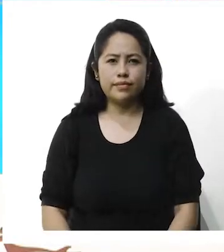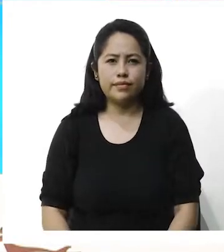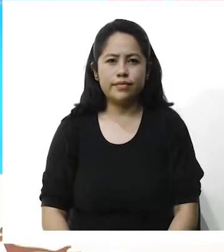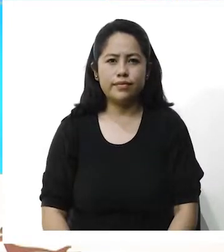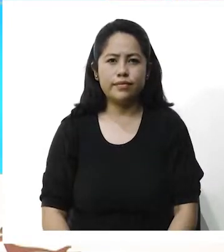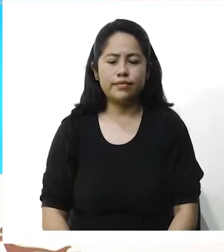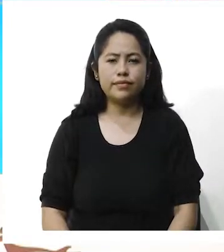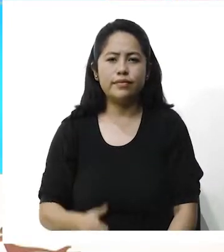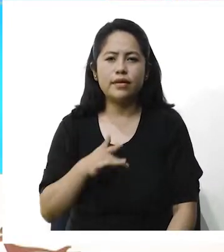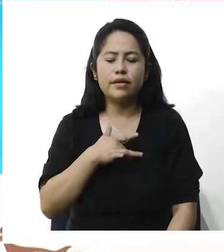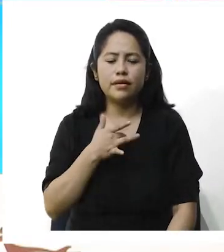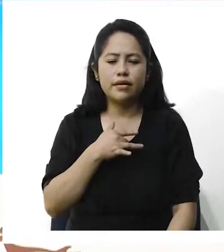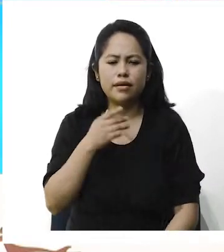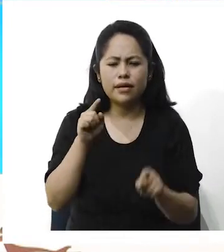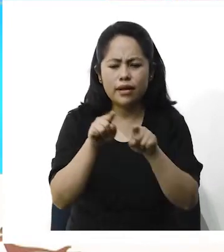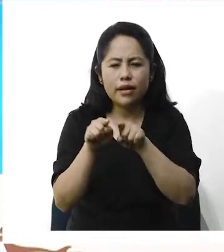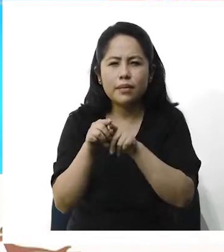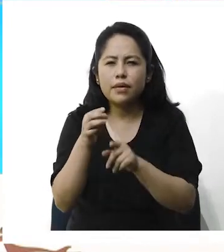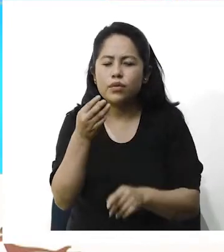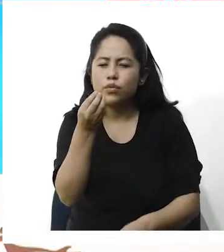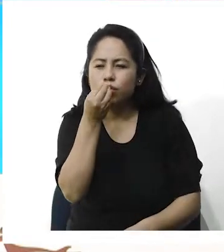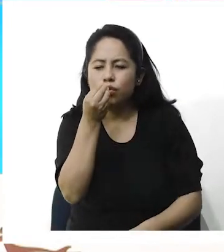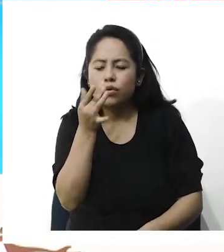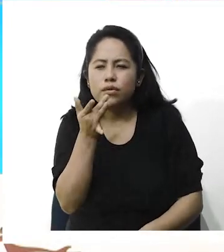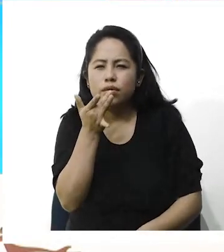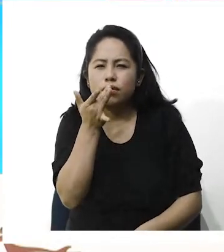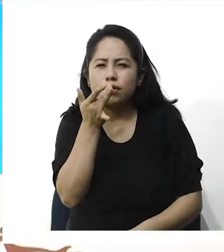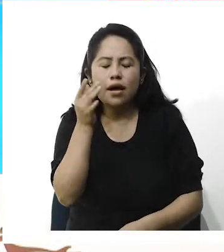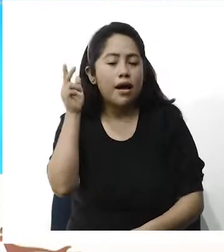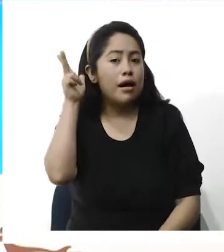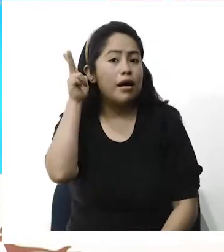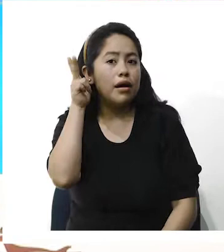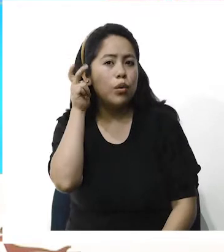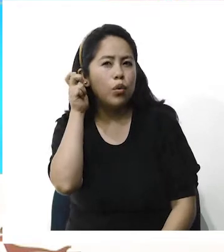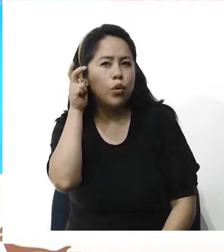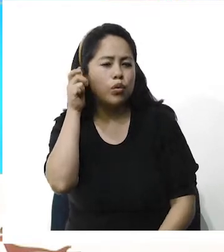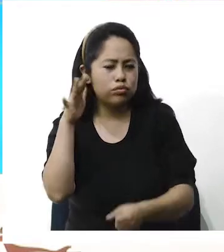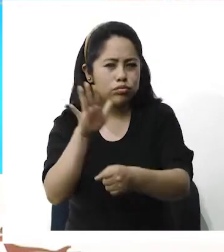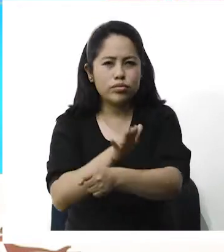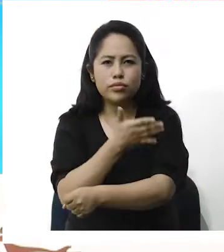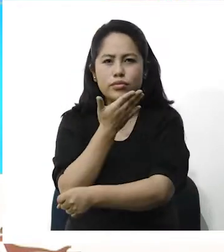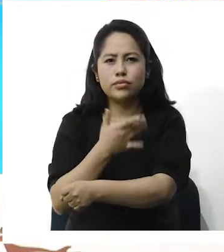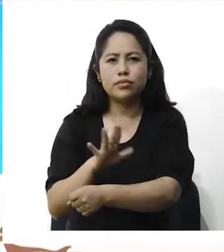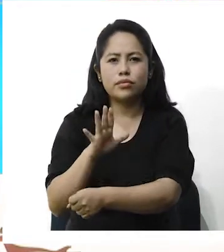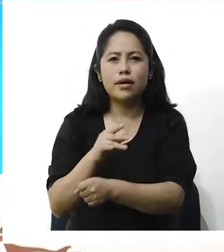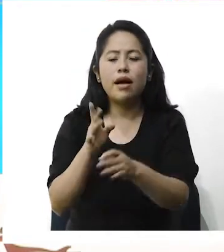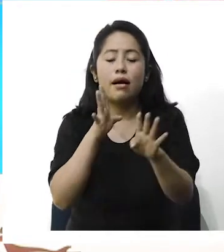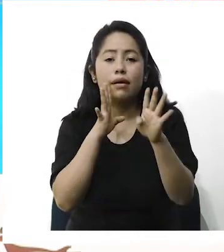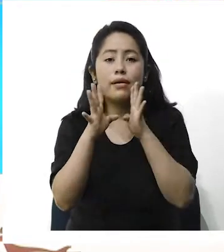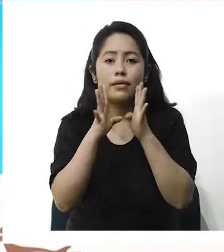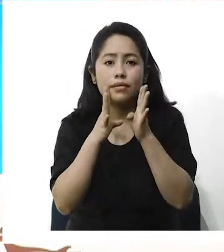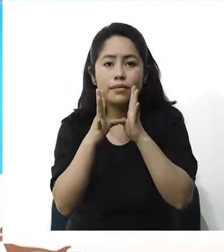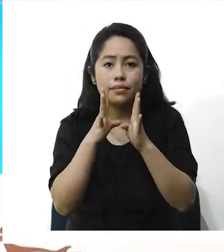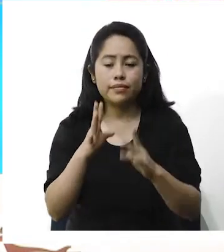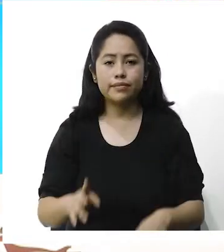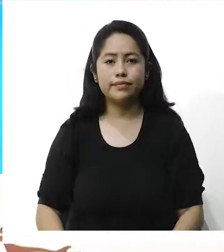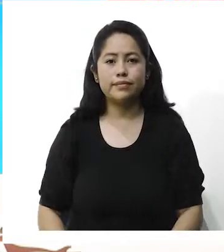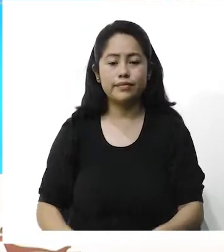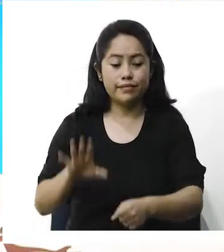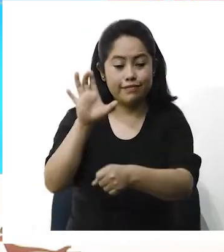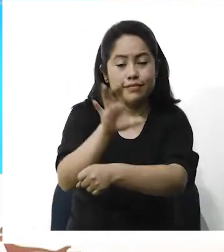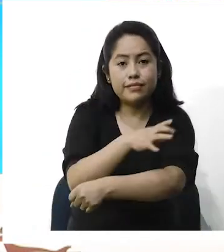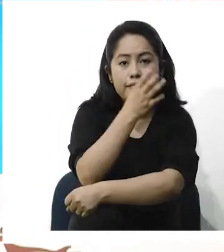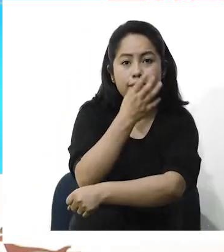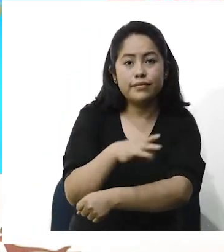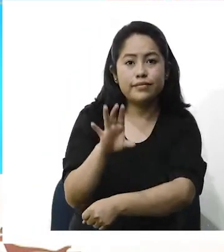sentir sabores, escuchar música, hablar,